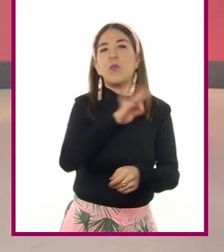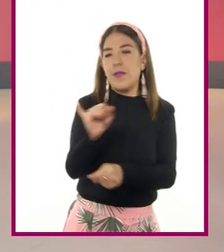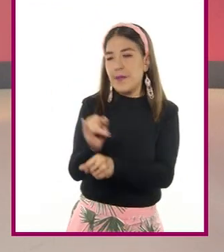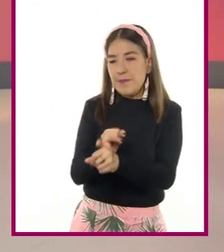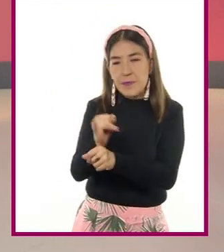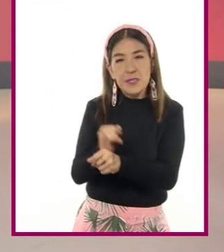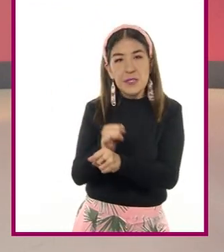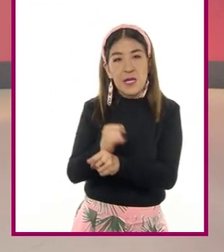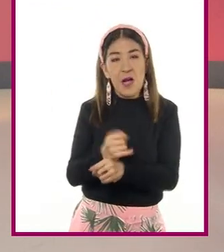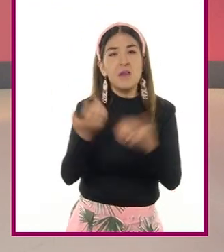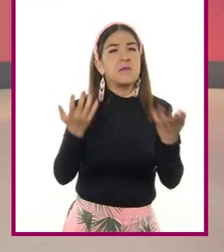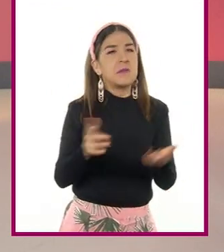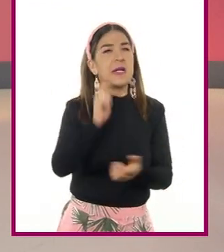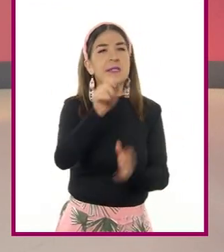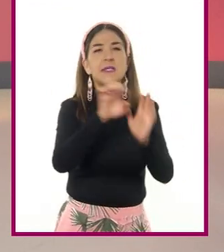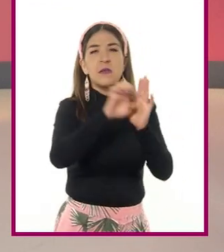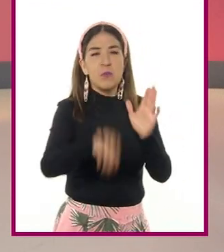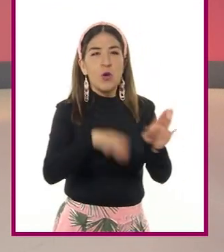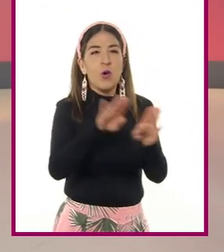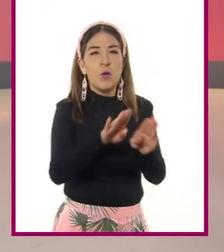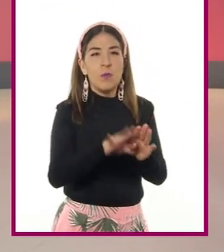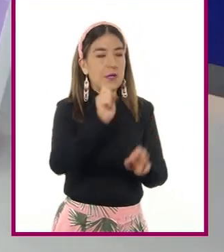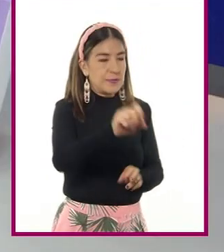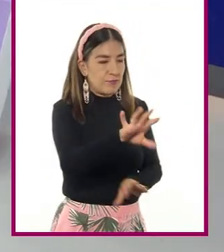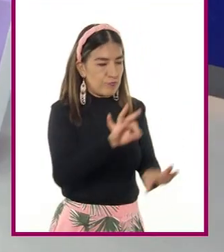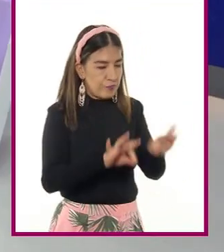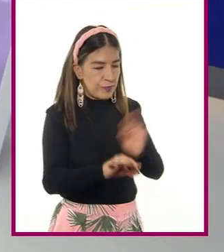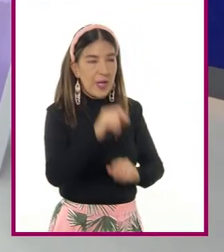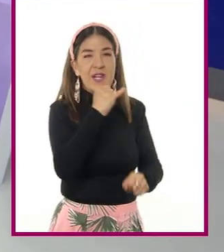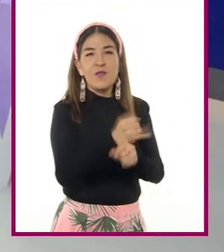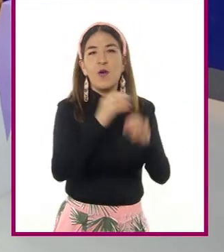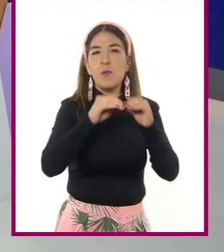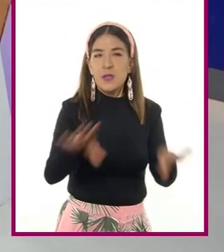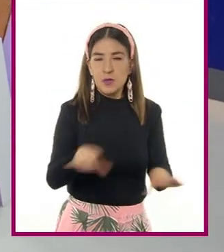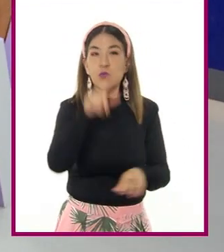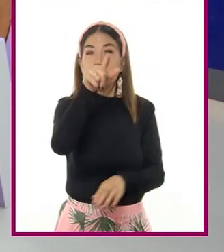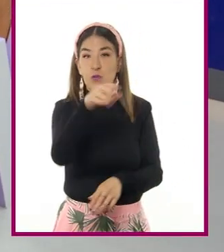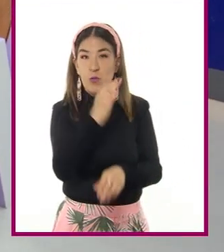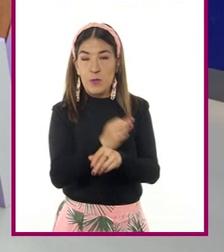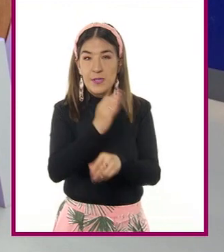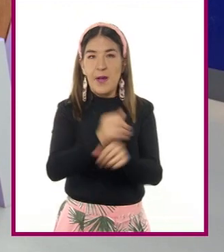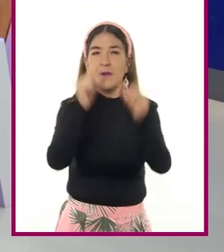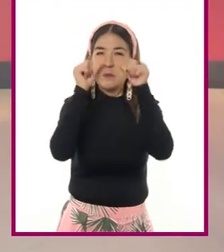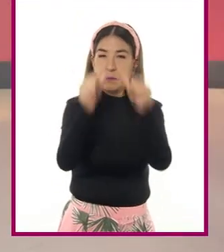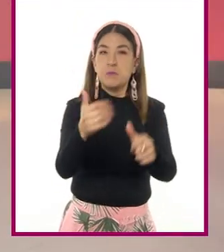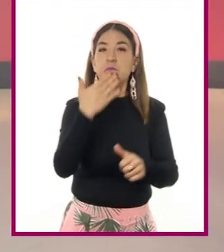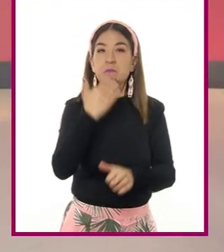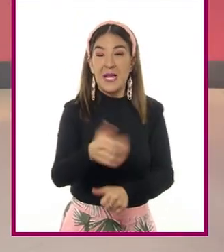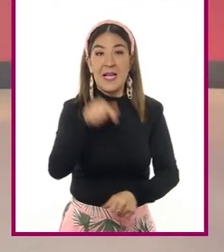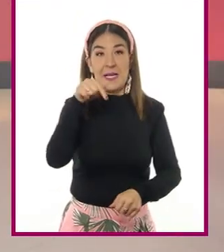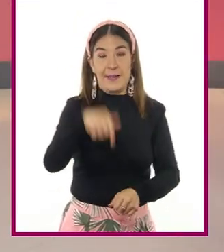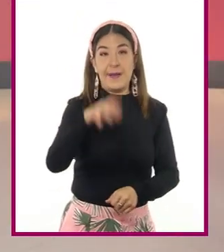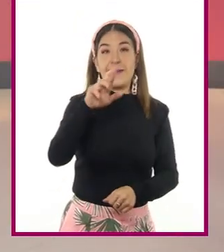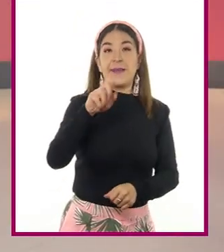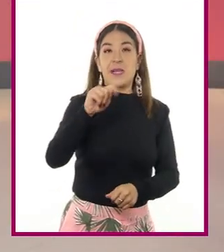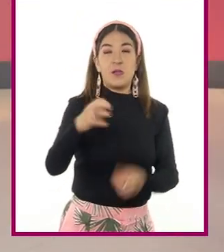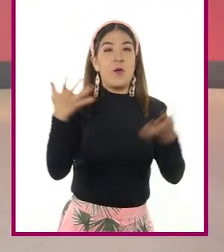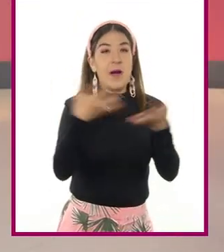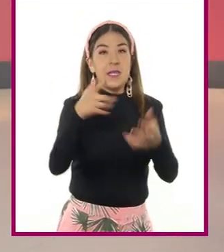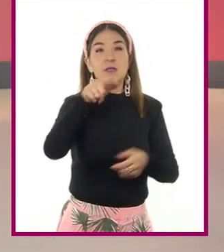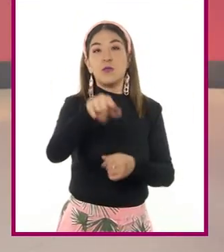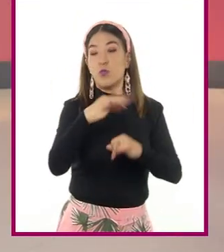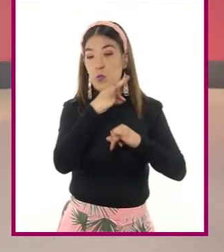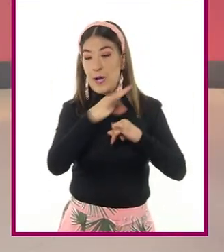investigación, precisamente en la recolección de información. Pongan atención, ya que para el reto que les plantearé